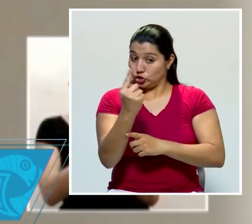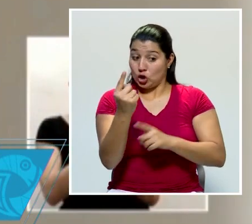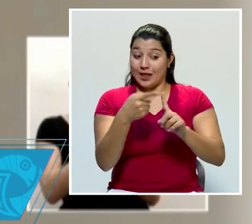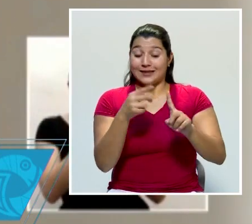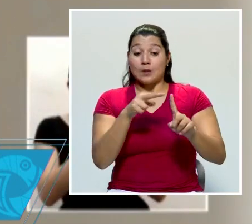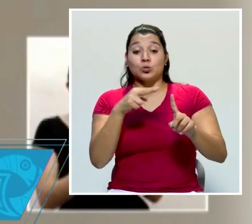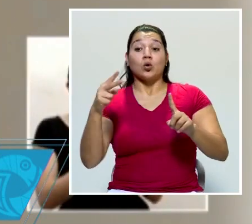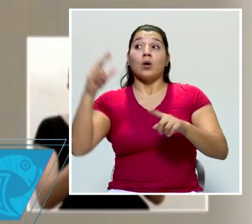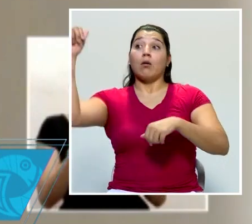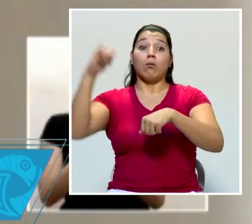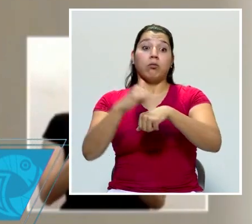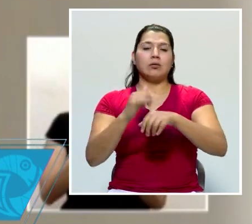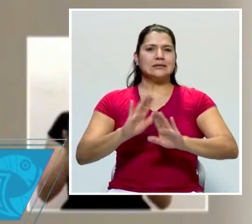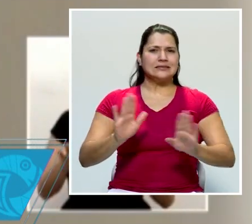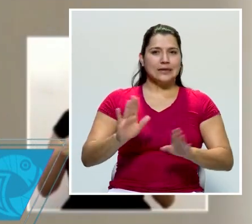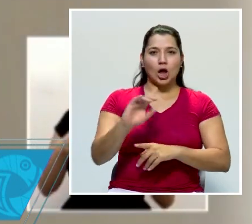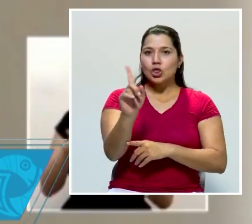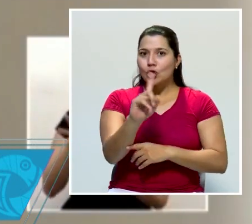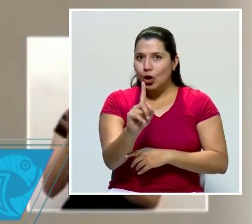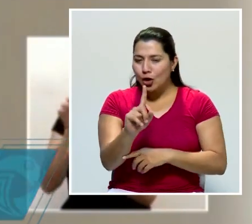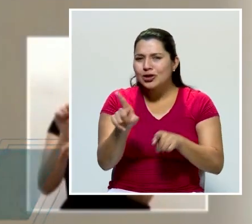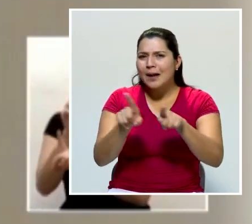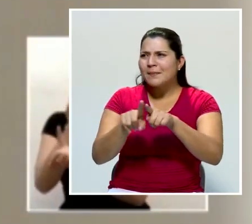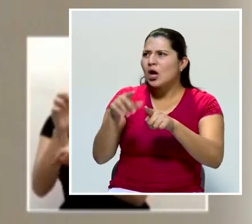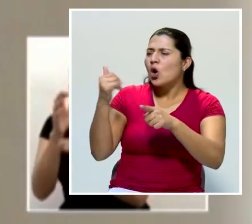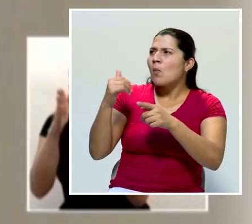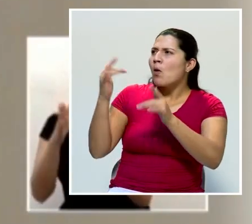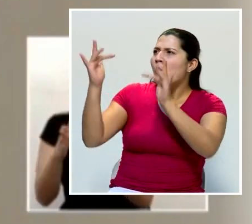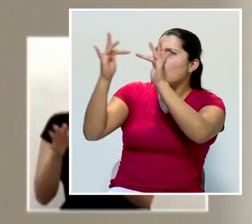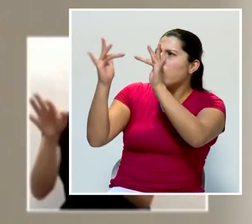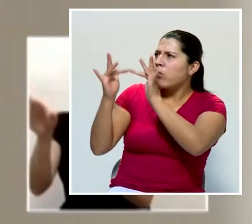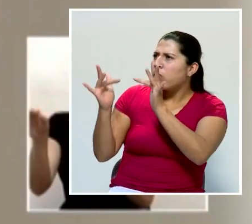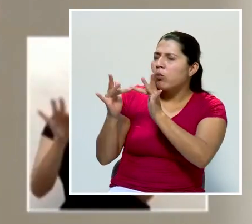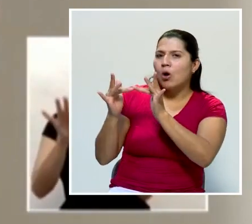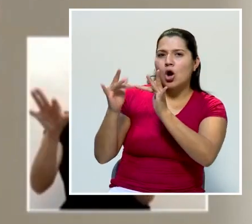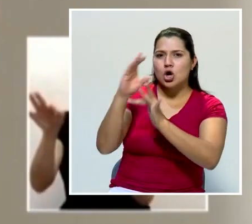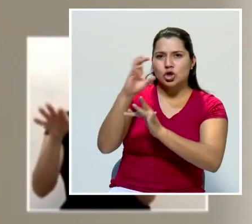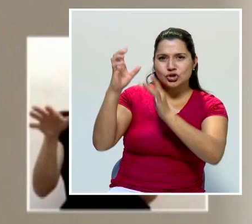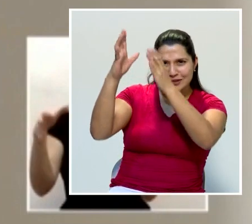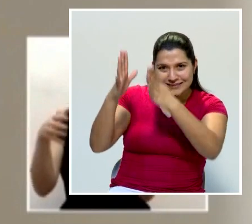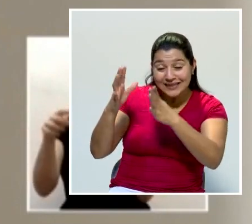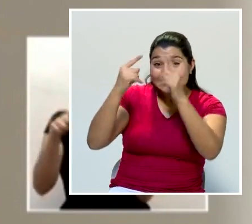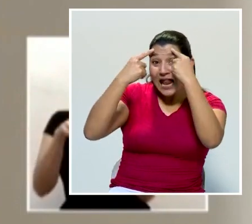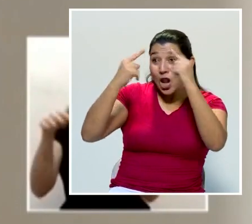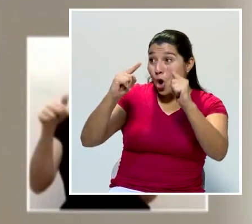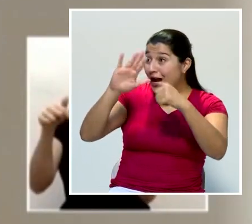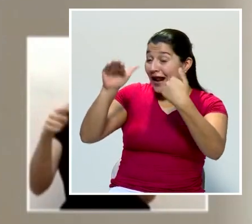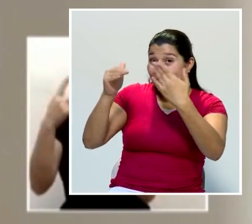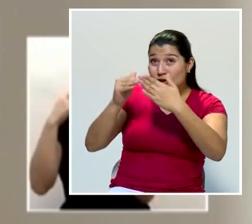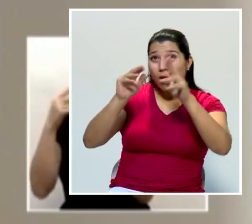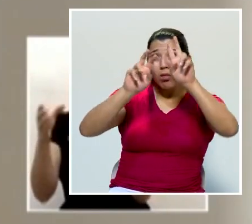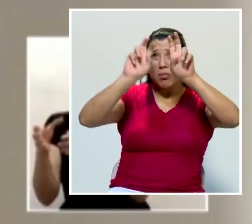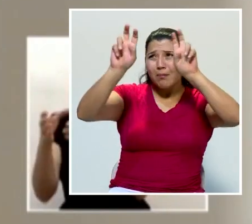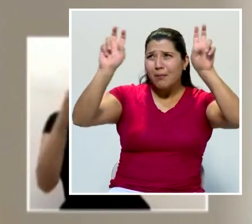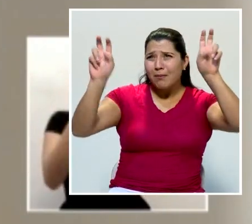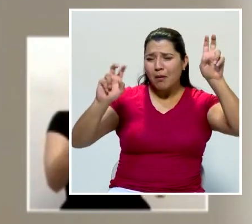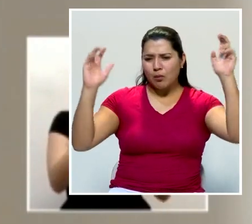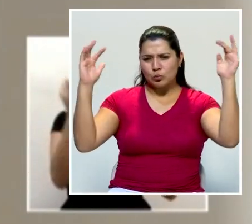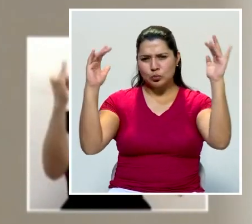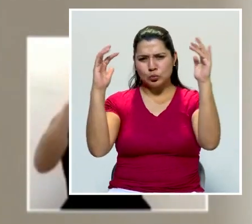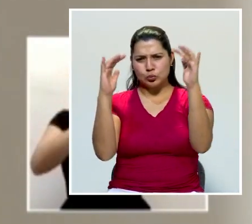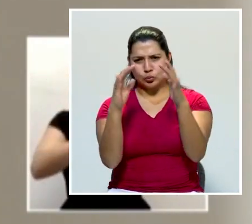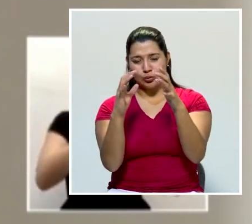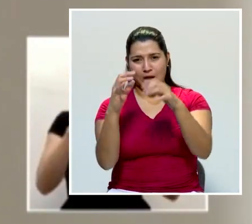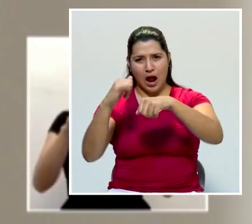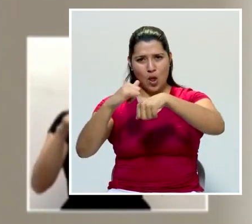sino también de cómo ubicar a los costarricenses, concentrarlos en un espacio determinado para poder llevarlos al aeropuerto en destinos